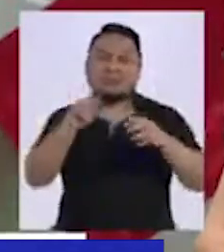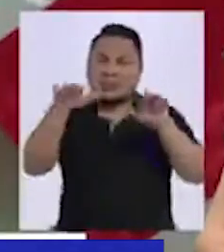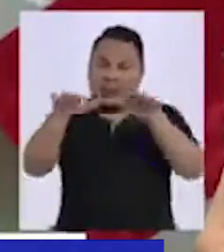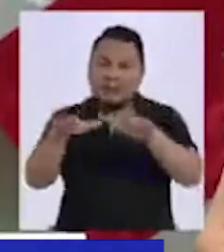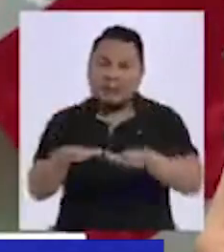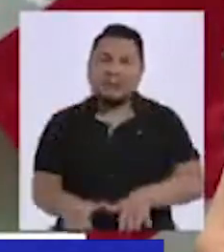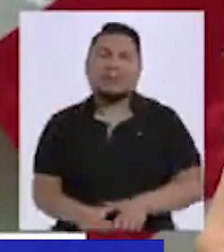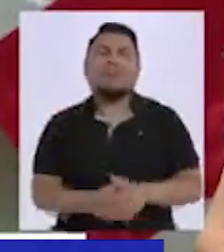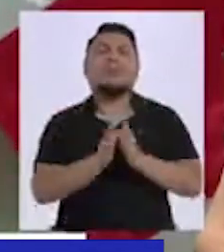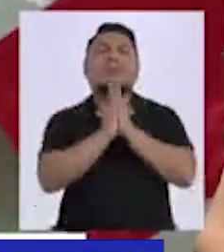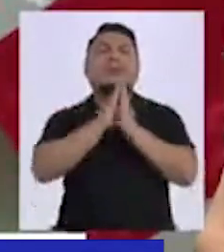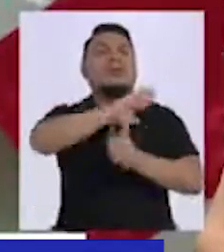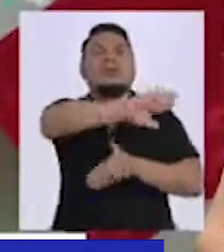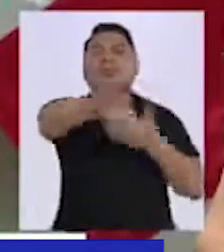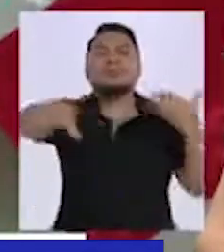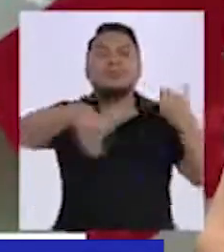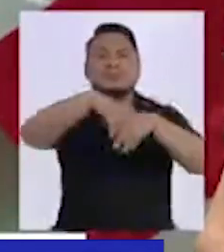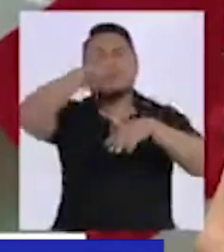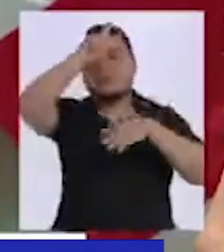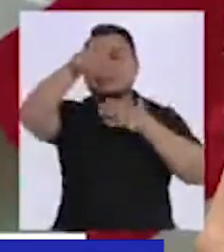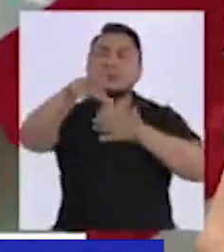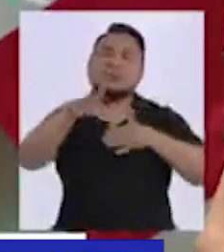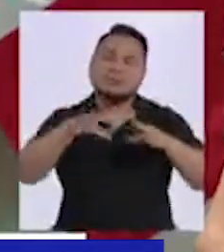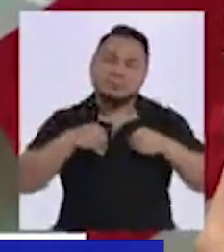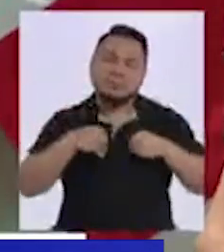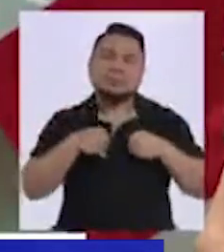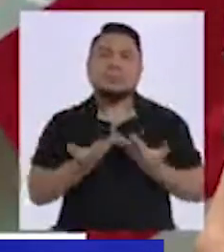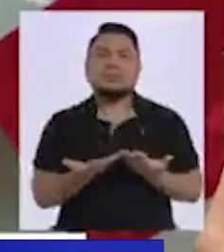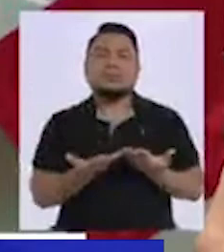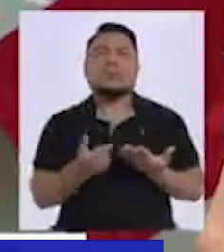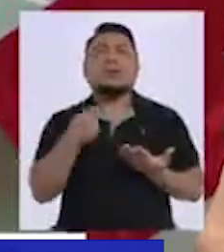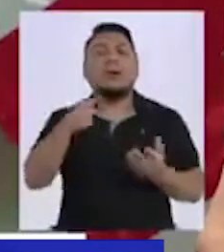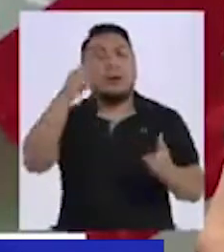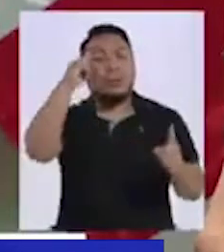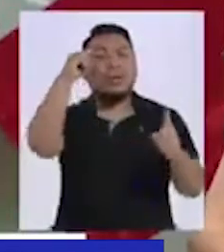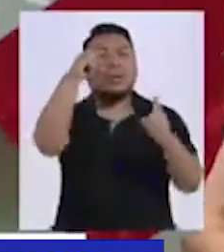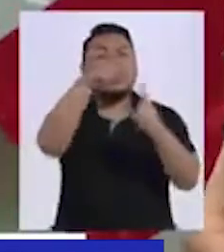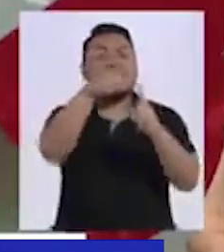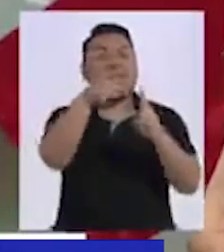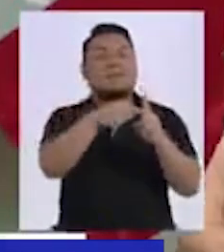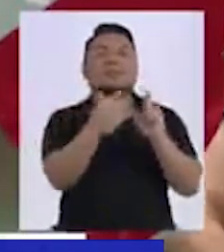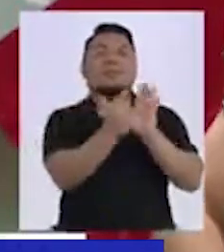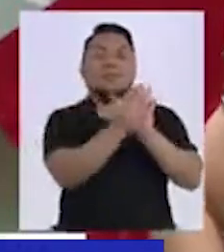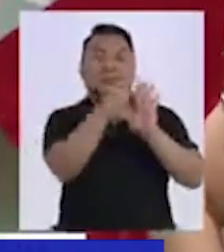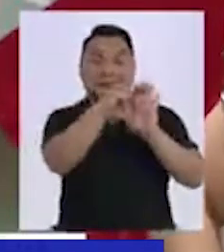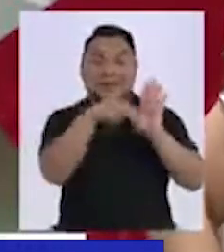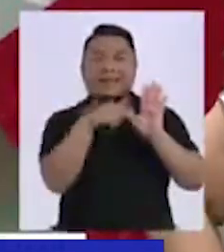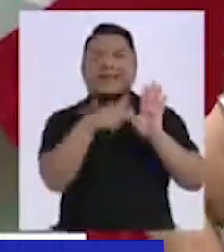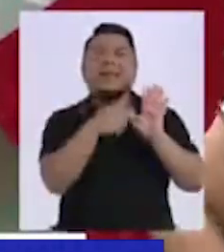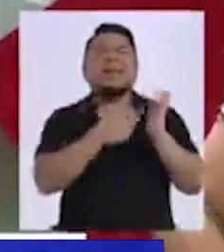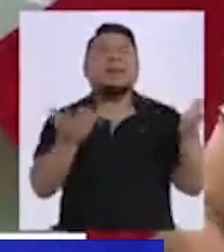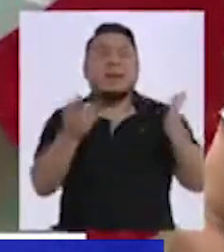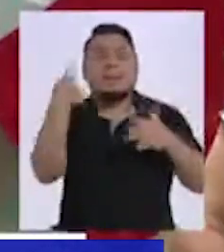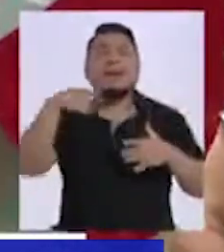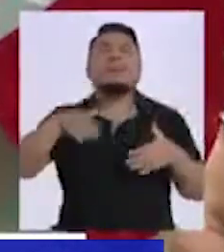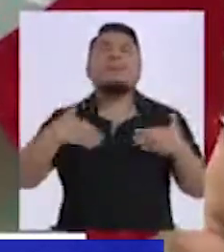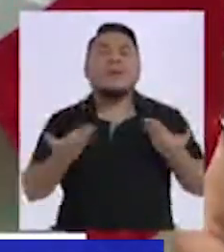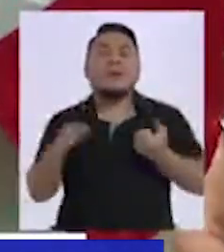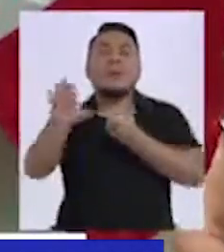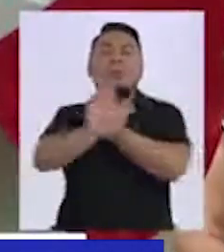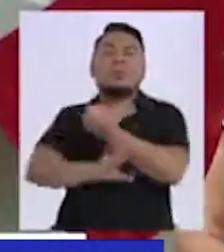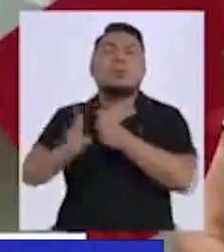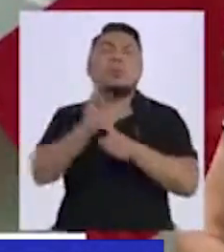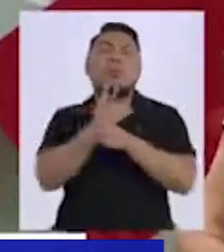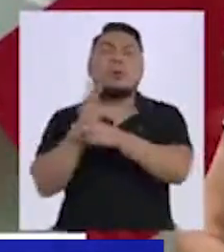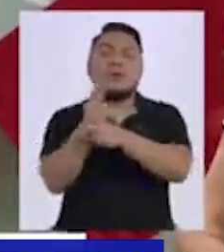en todo el Perú, o sea, cumplamos. El objetivo que estamos logrando es, que estamos buscando, es cuidar la